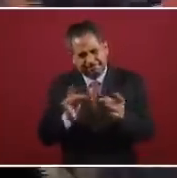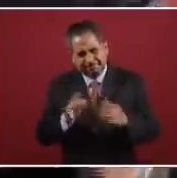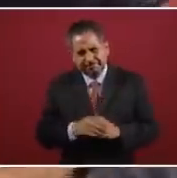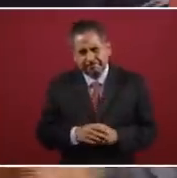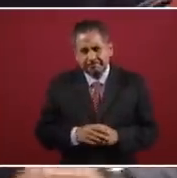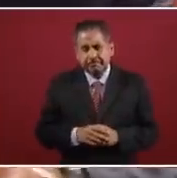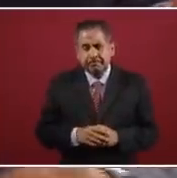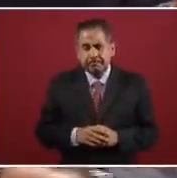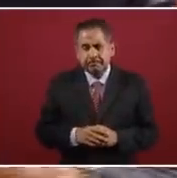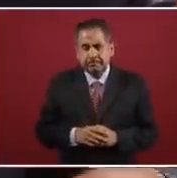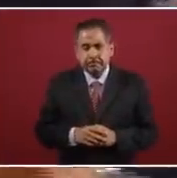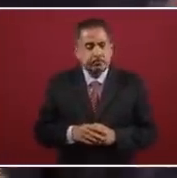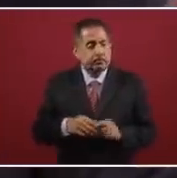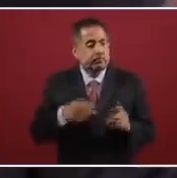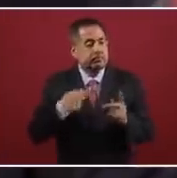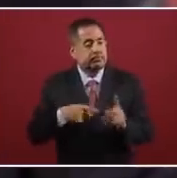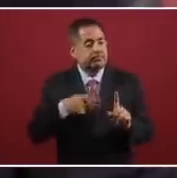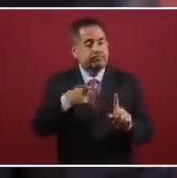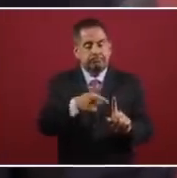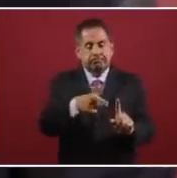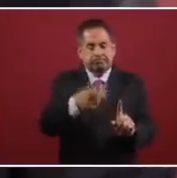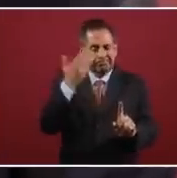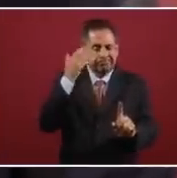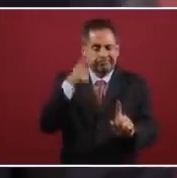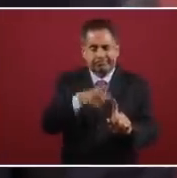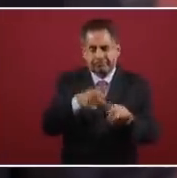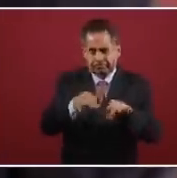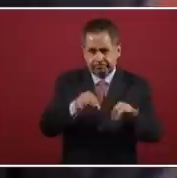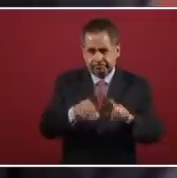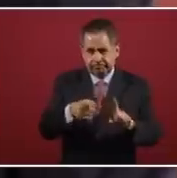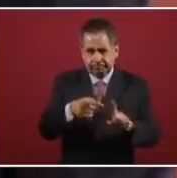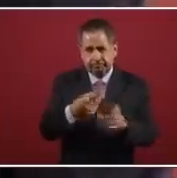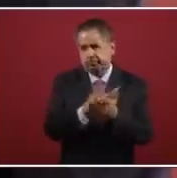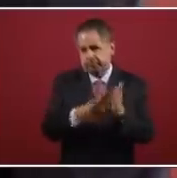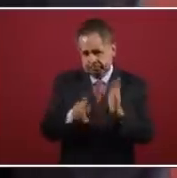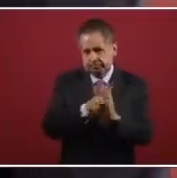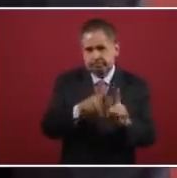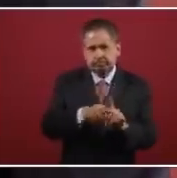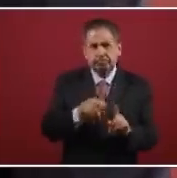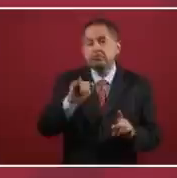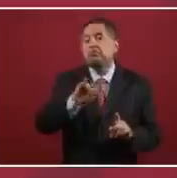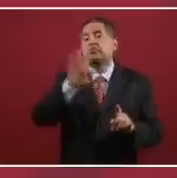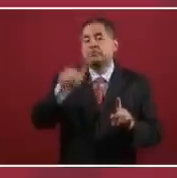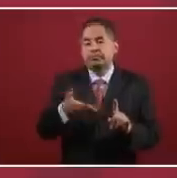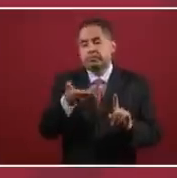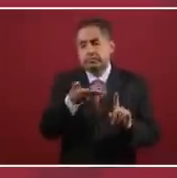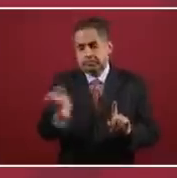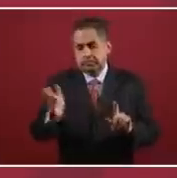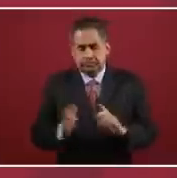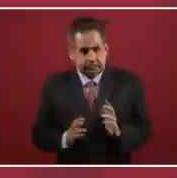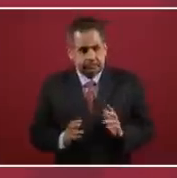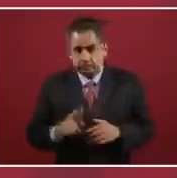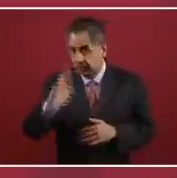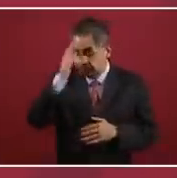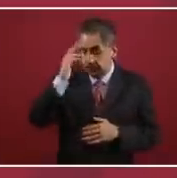estaban corriendo a un trabajador de base, que quedamos